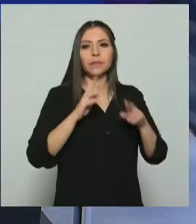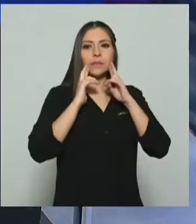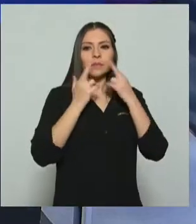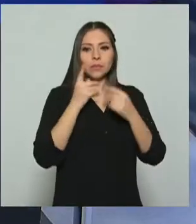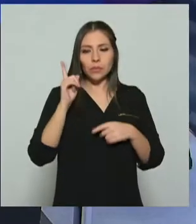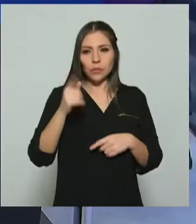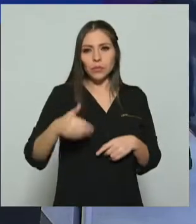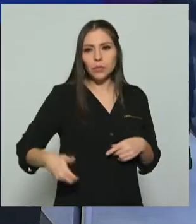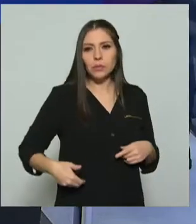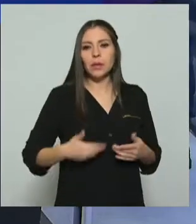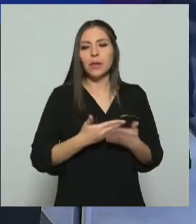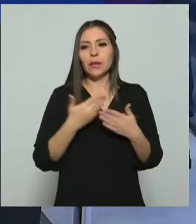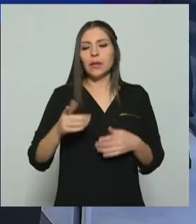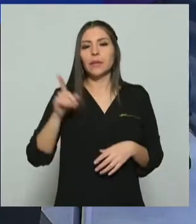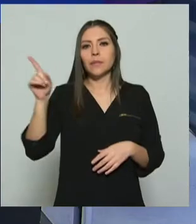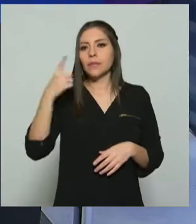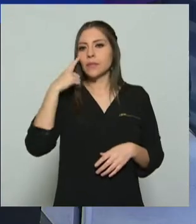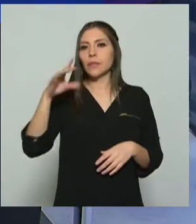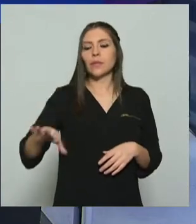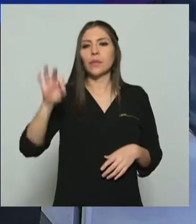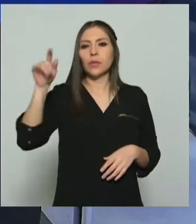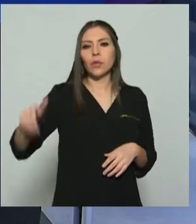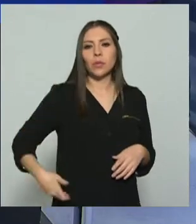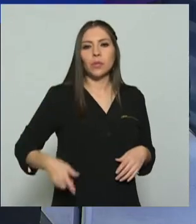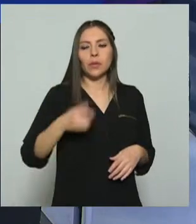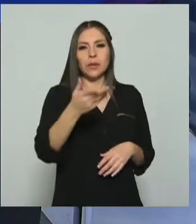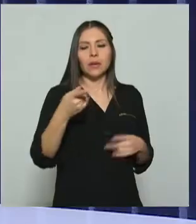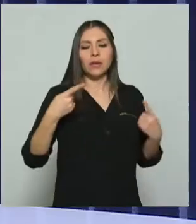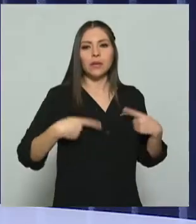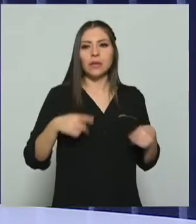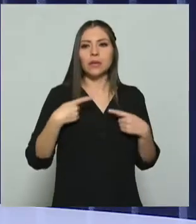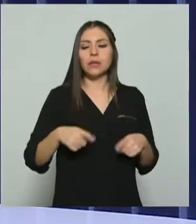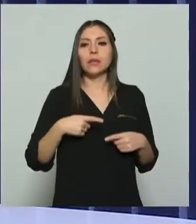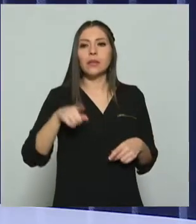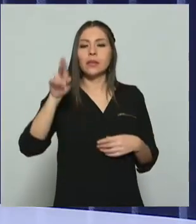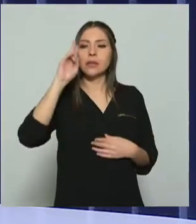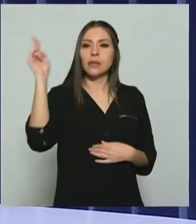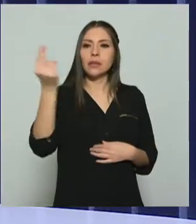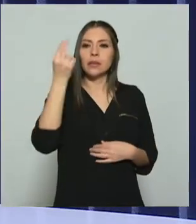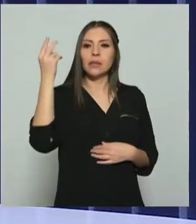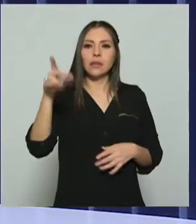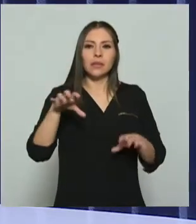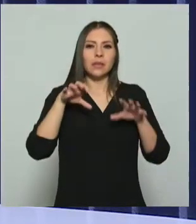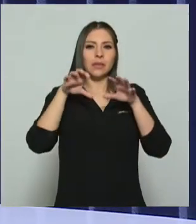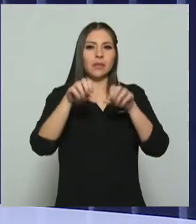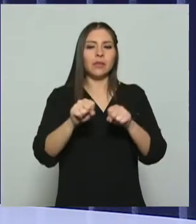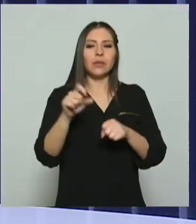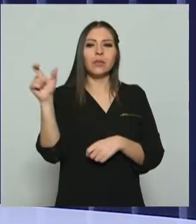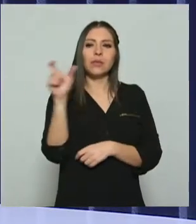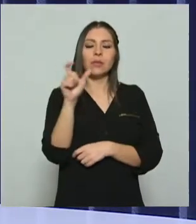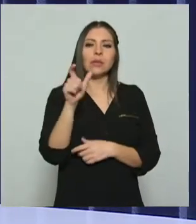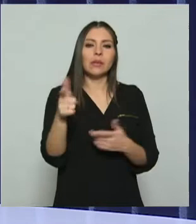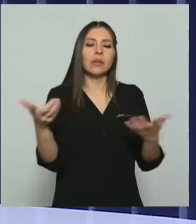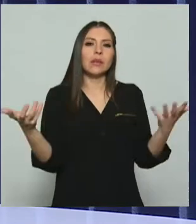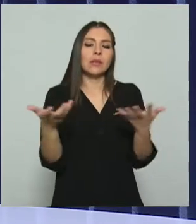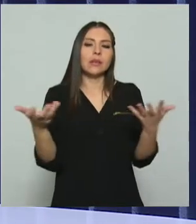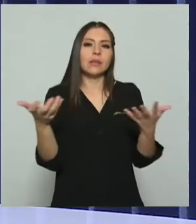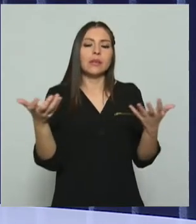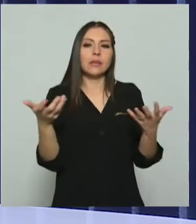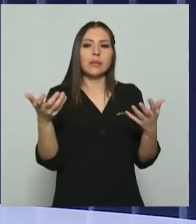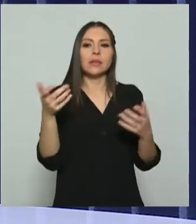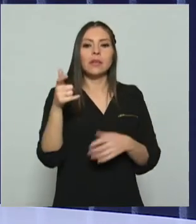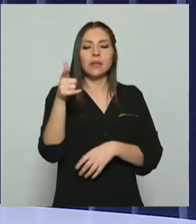fue culpable. En este caso fue hallado culpable este individuo en la Universidad Nacional, que fue detenido pues mientras cometía este